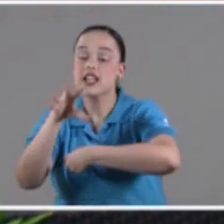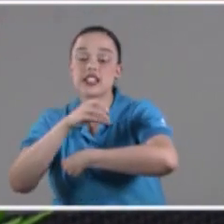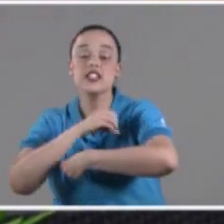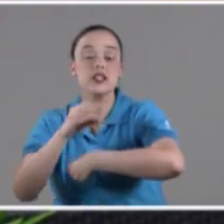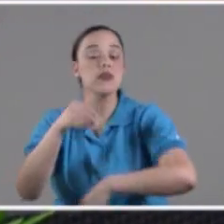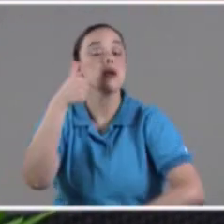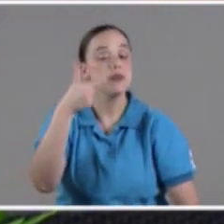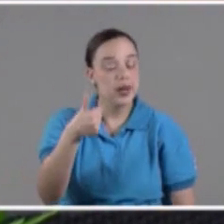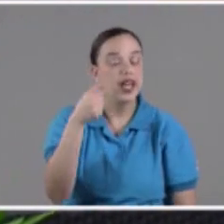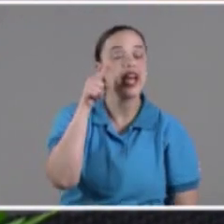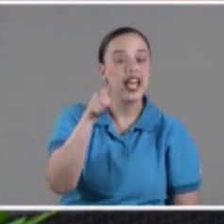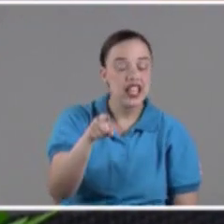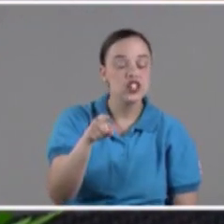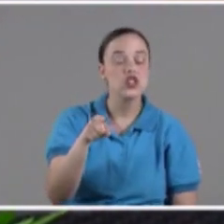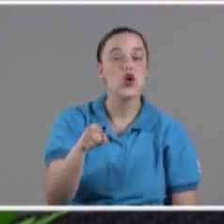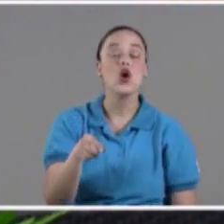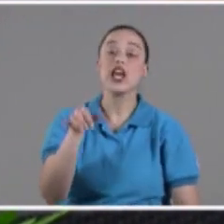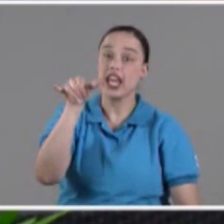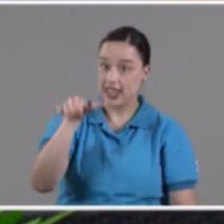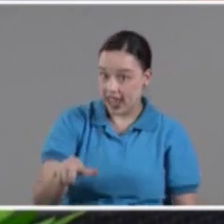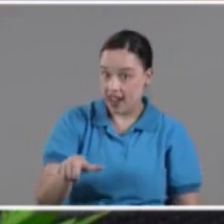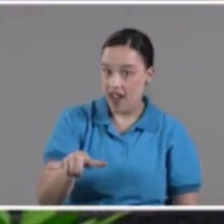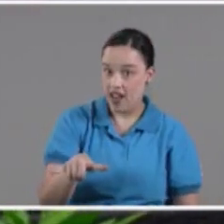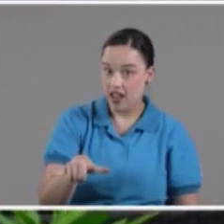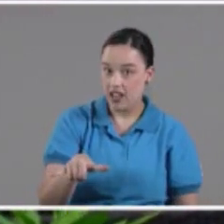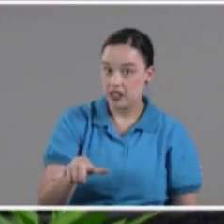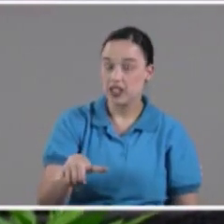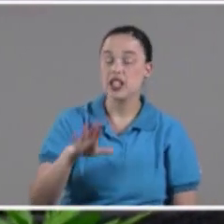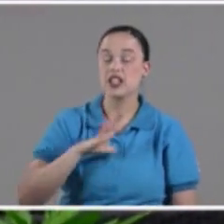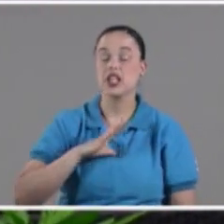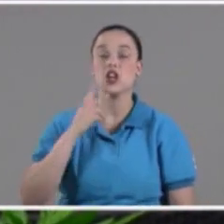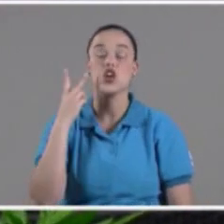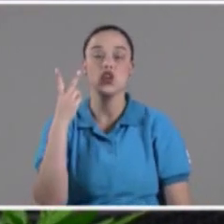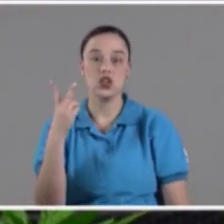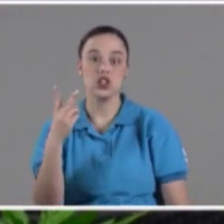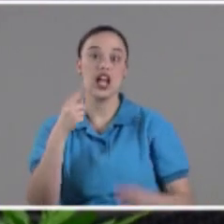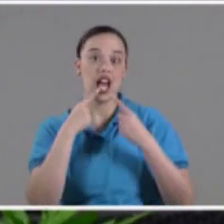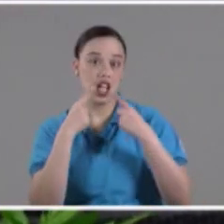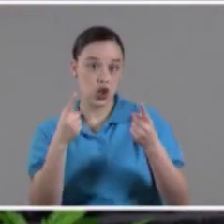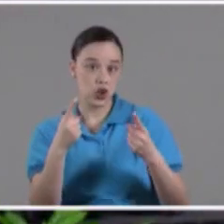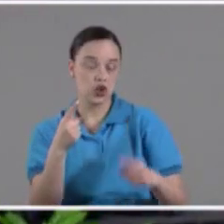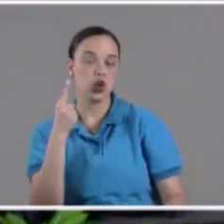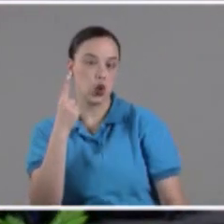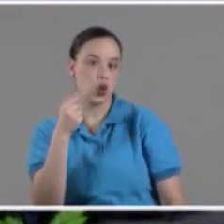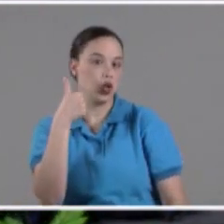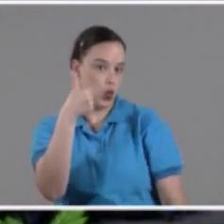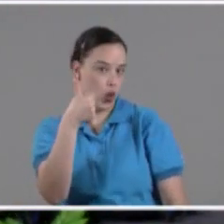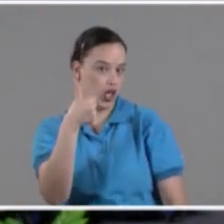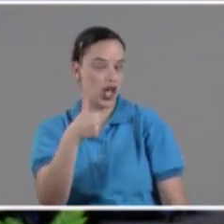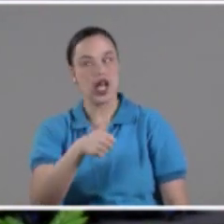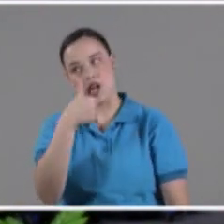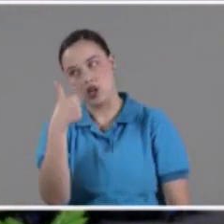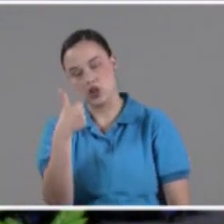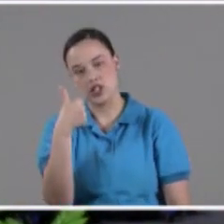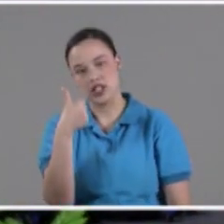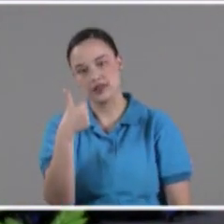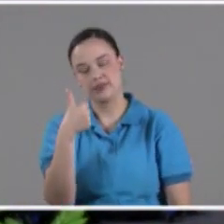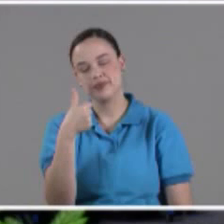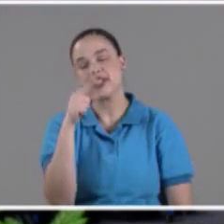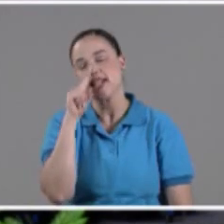Esto va a permanecer y le tengo dos noticias una buena y la otra